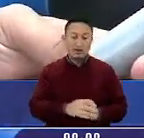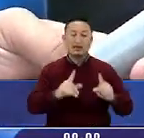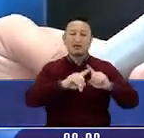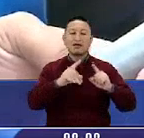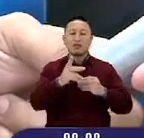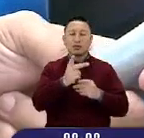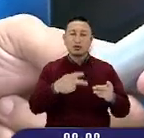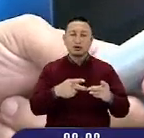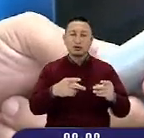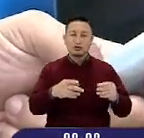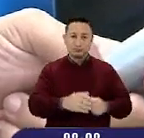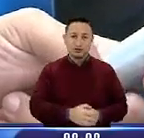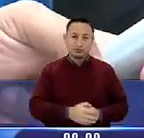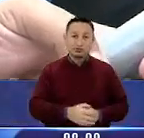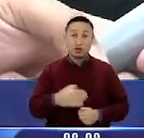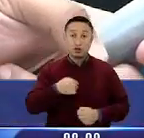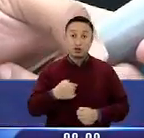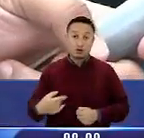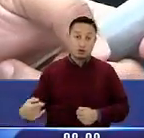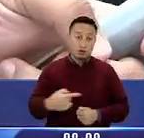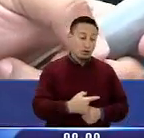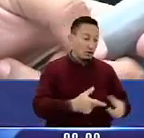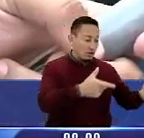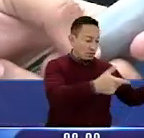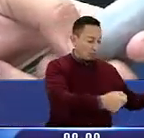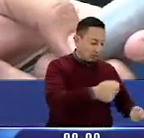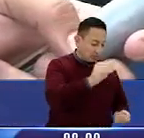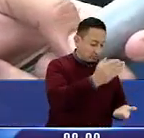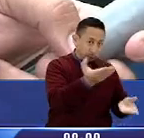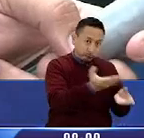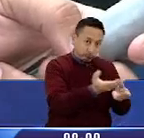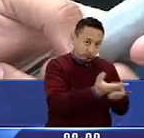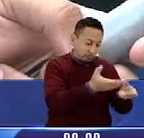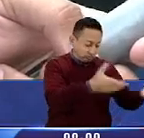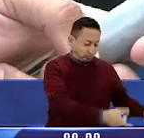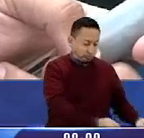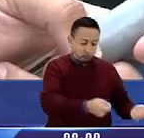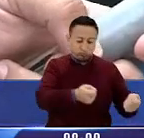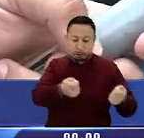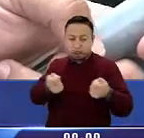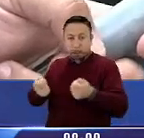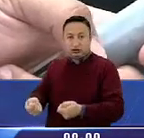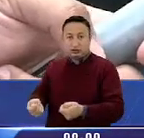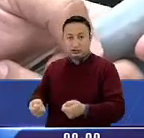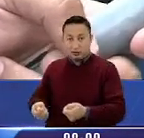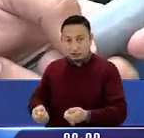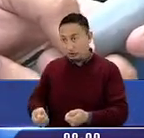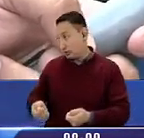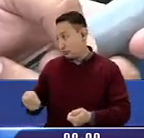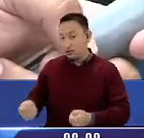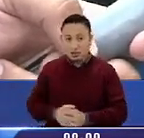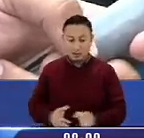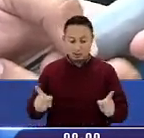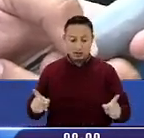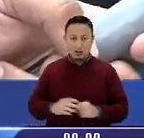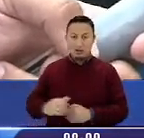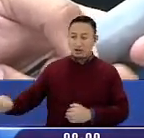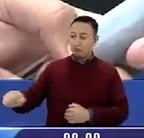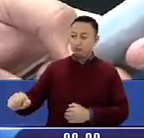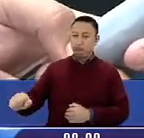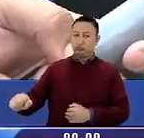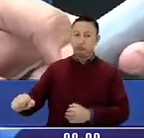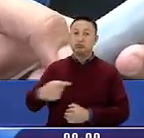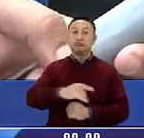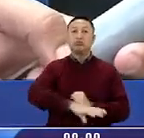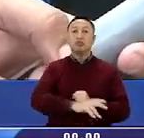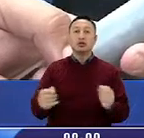productos de la papelería y al momento de que estaba cogiendo las cosas para entregarle, él ya sacó un arma punzante y le robó